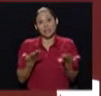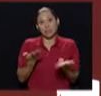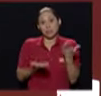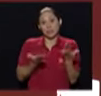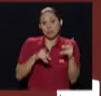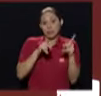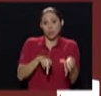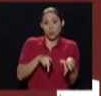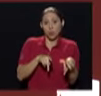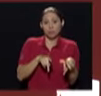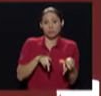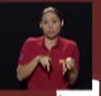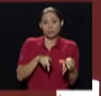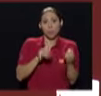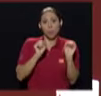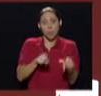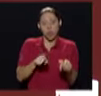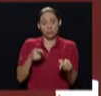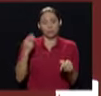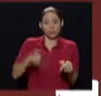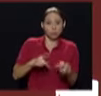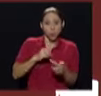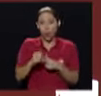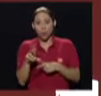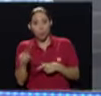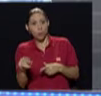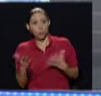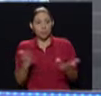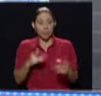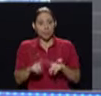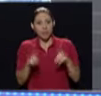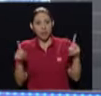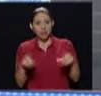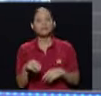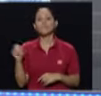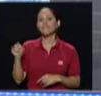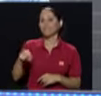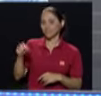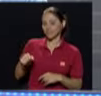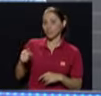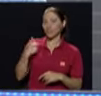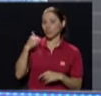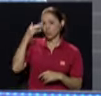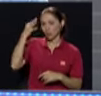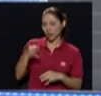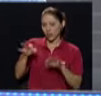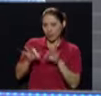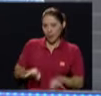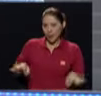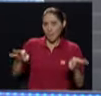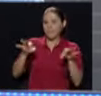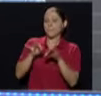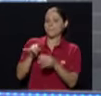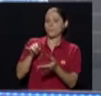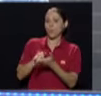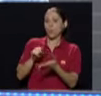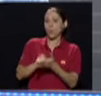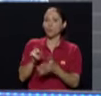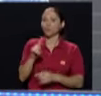una persona pueda o no enfrentar una situación de riesgo. Sí, la importancia de la reunión, creo yo, para seguir agregando al tema,